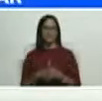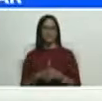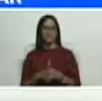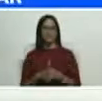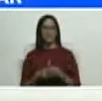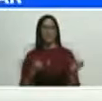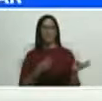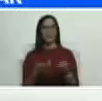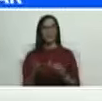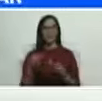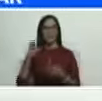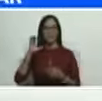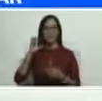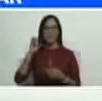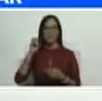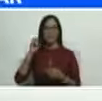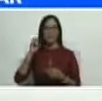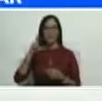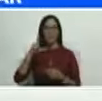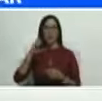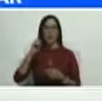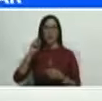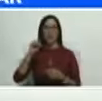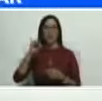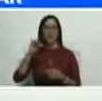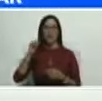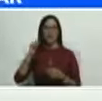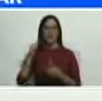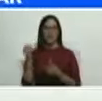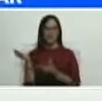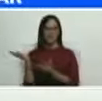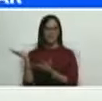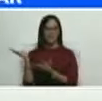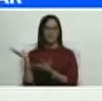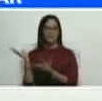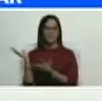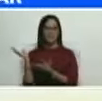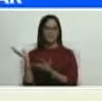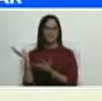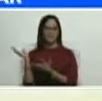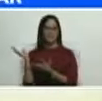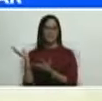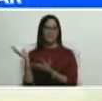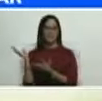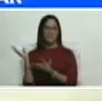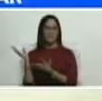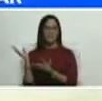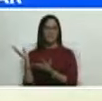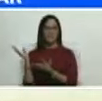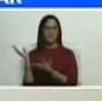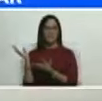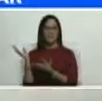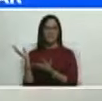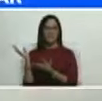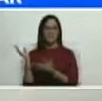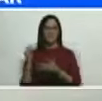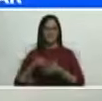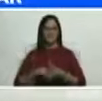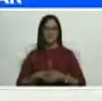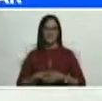invitar a eloina montilla Segovia eloina eloina